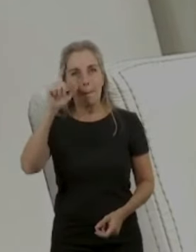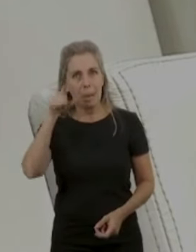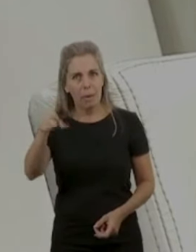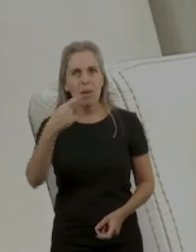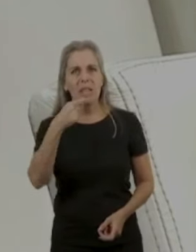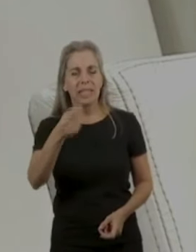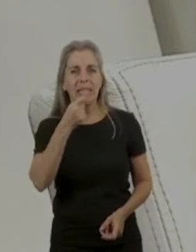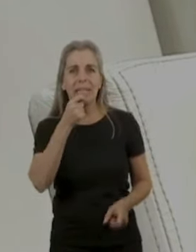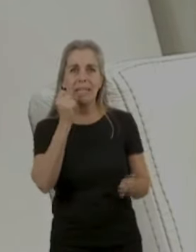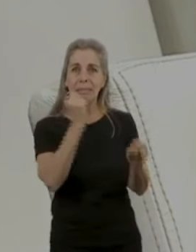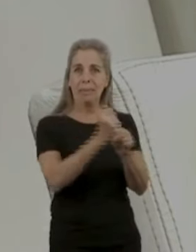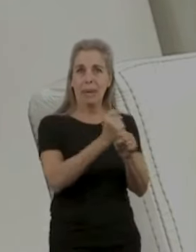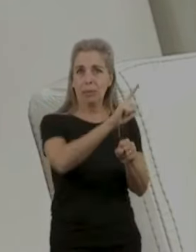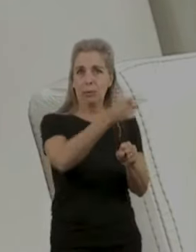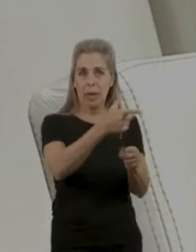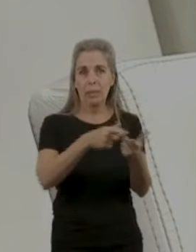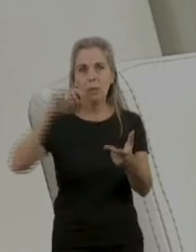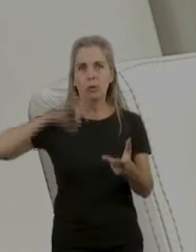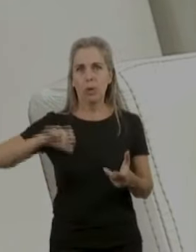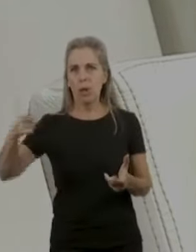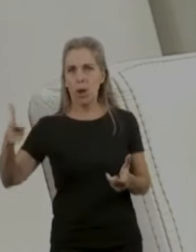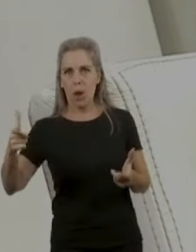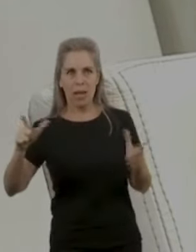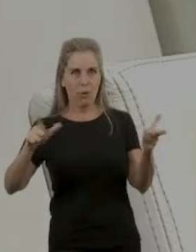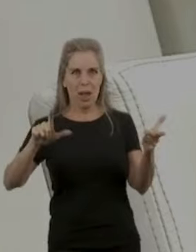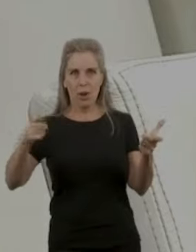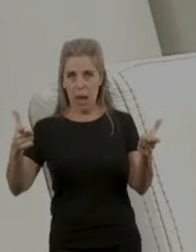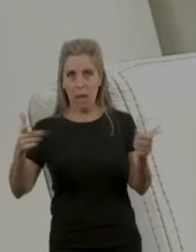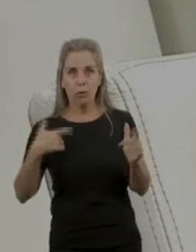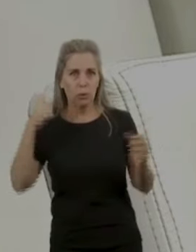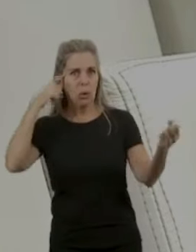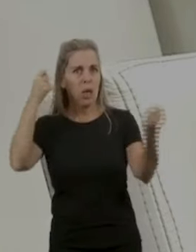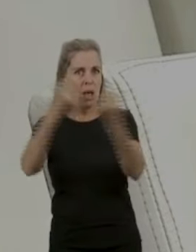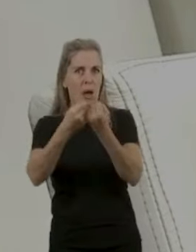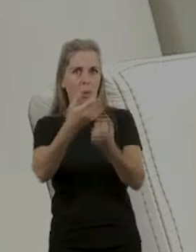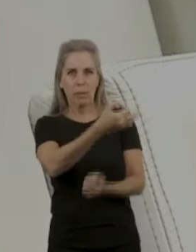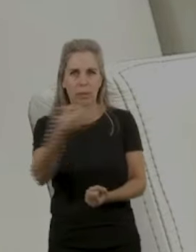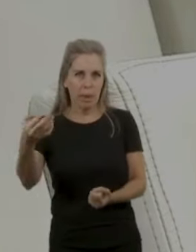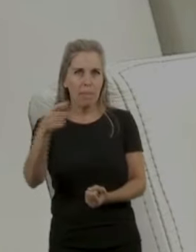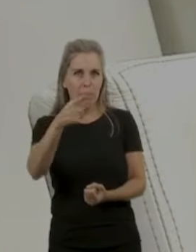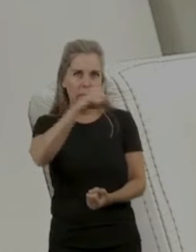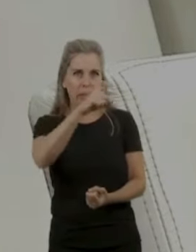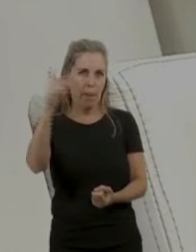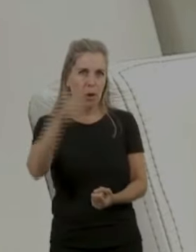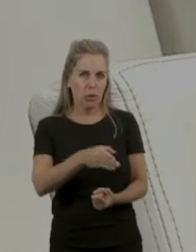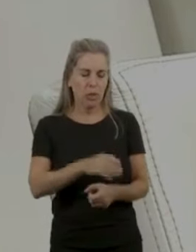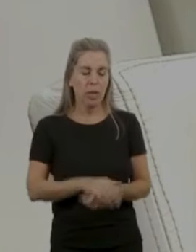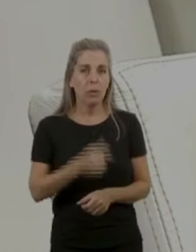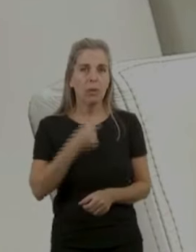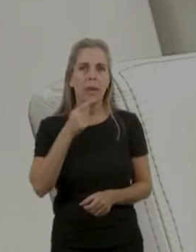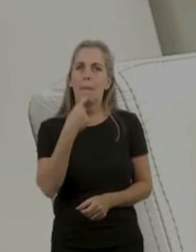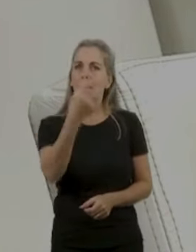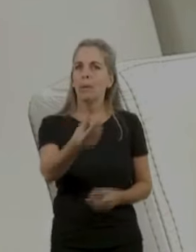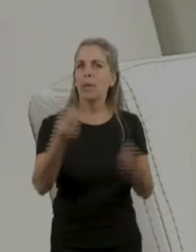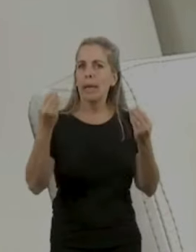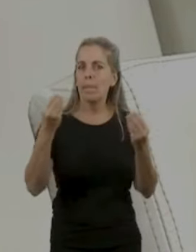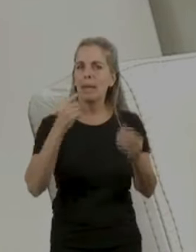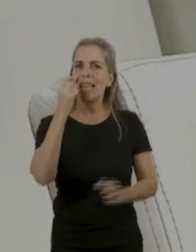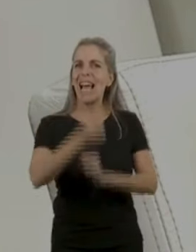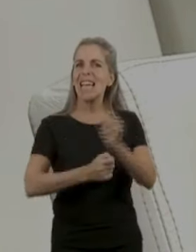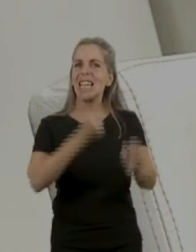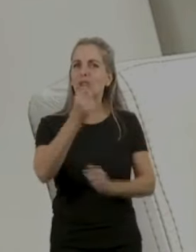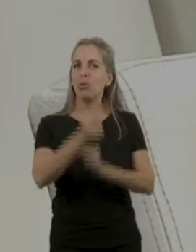trabajo no hay salario eh coincido plenamente eh quería preguntarte sobre eh la caída Industrial los